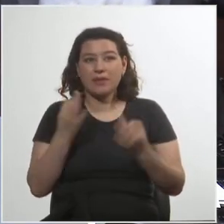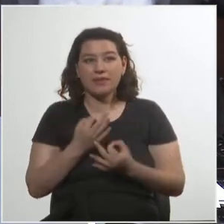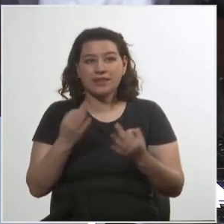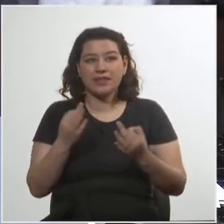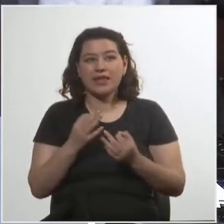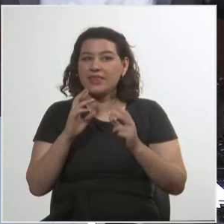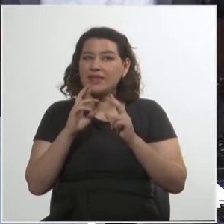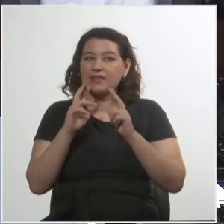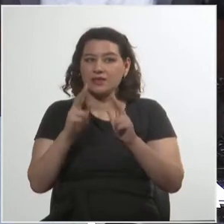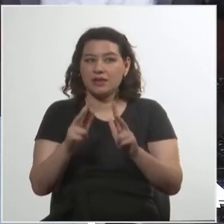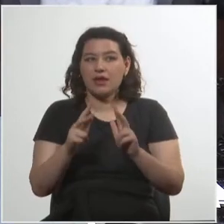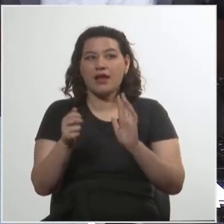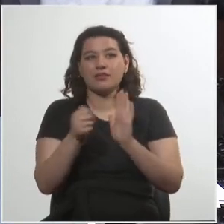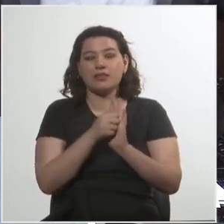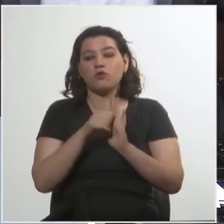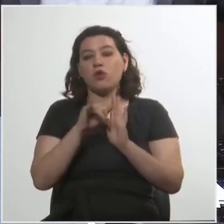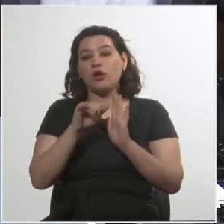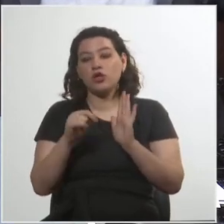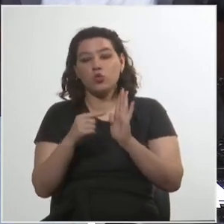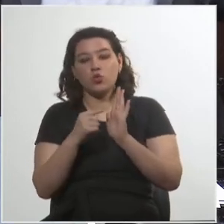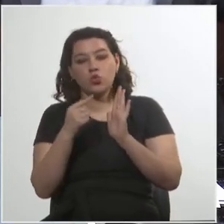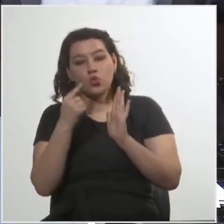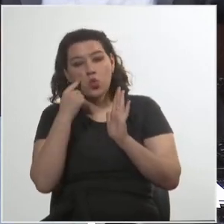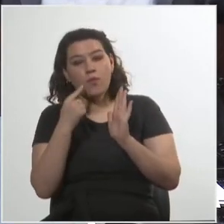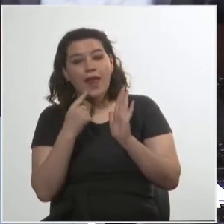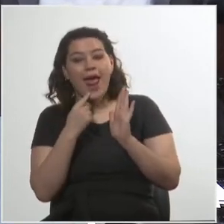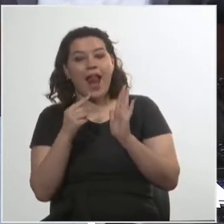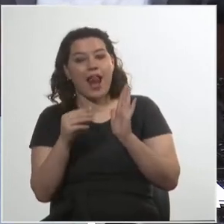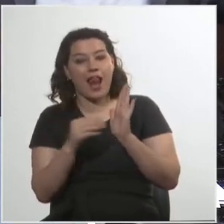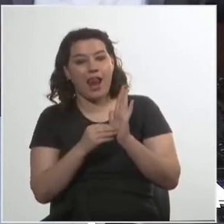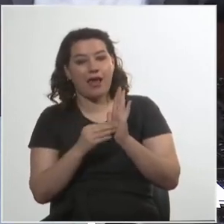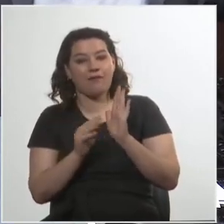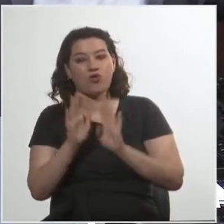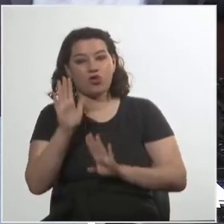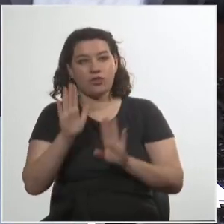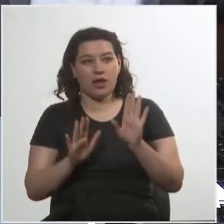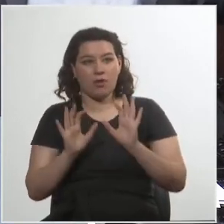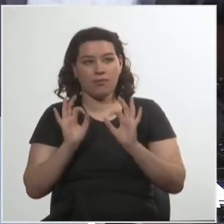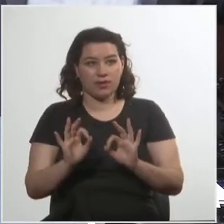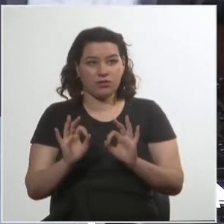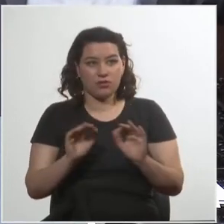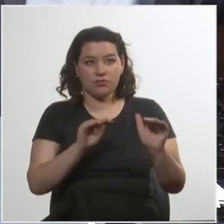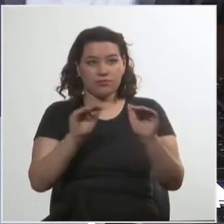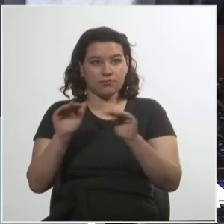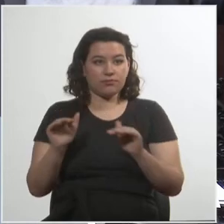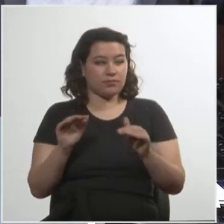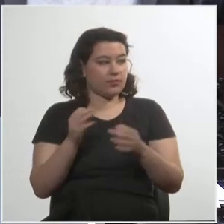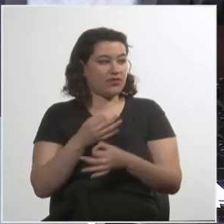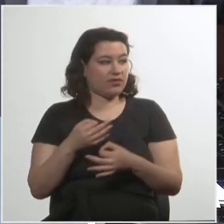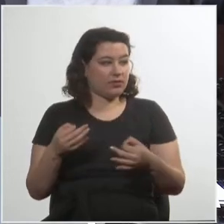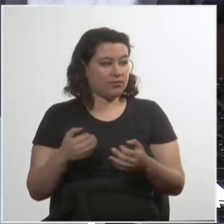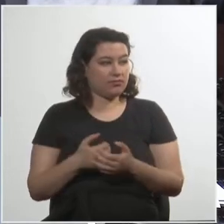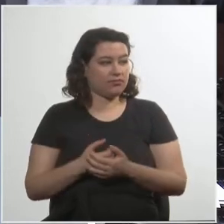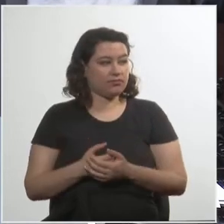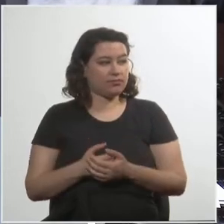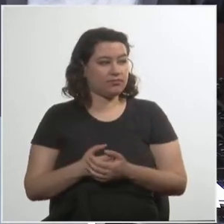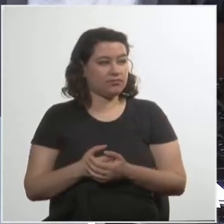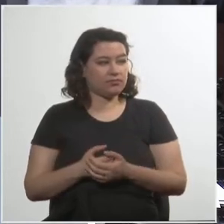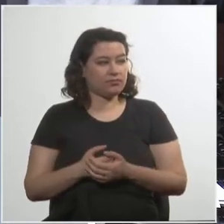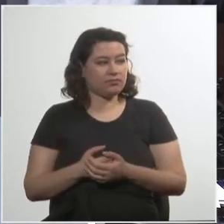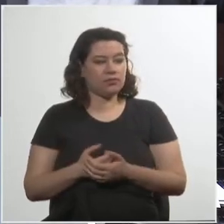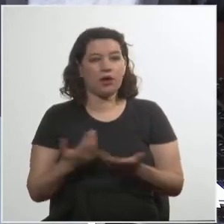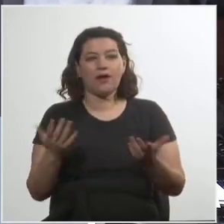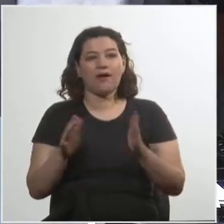Estableciendo artículo y numeral que estaríamos votando por unanimidad el literal